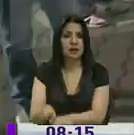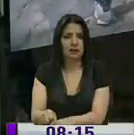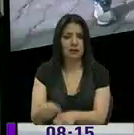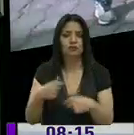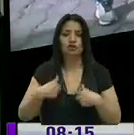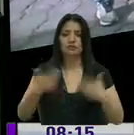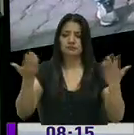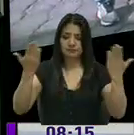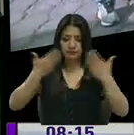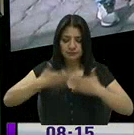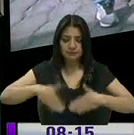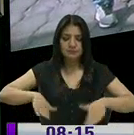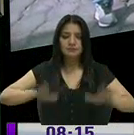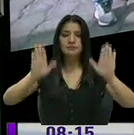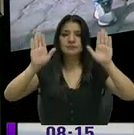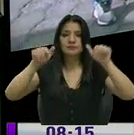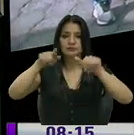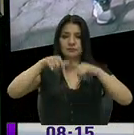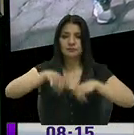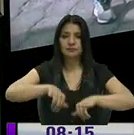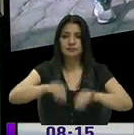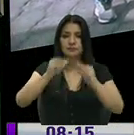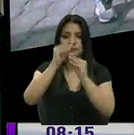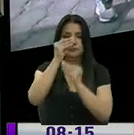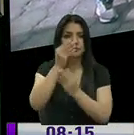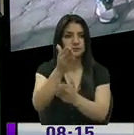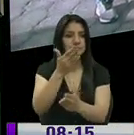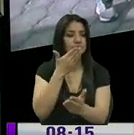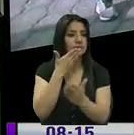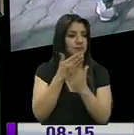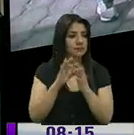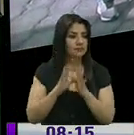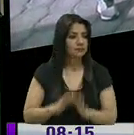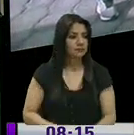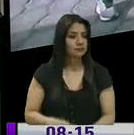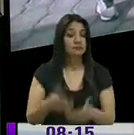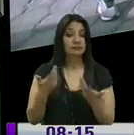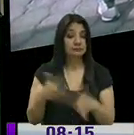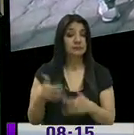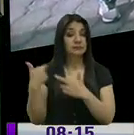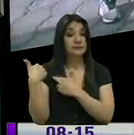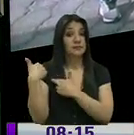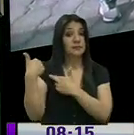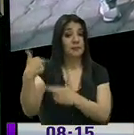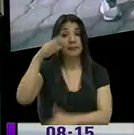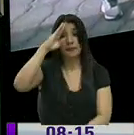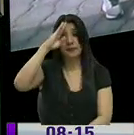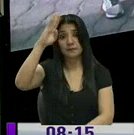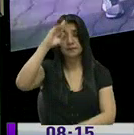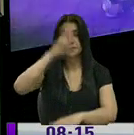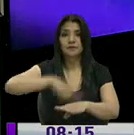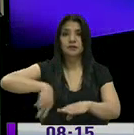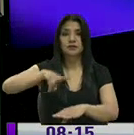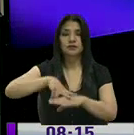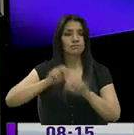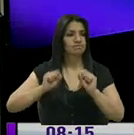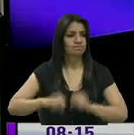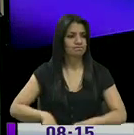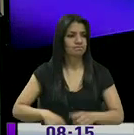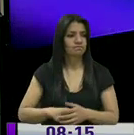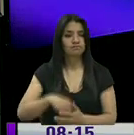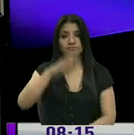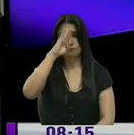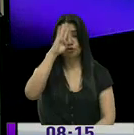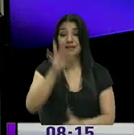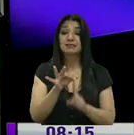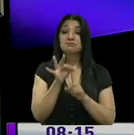despido robert ustedes siguen con más en estudios gracias entrevista el trabajo para la policía nacional en este caso ya la policía especializada